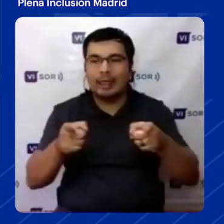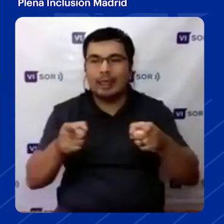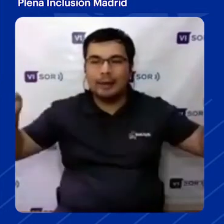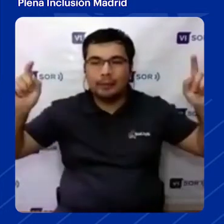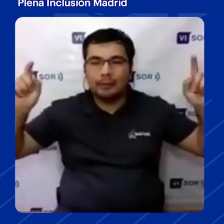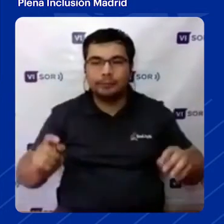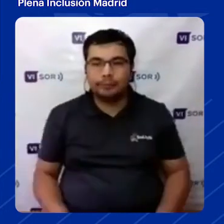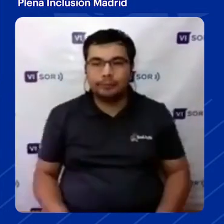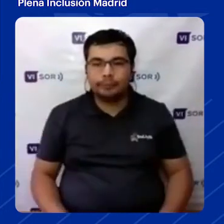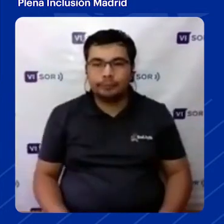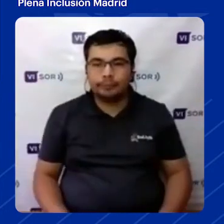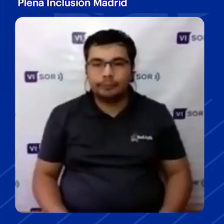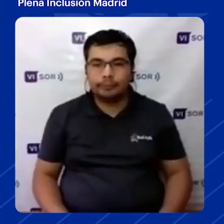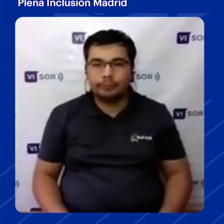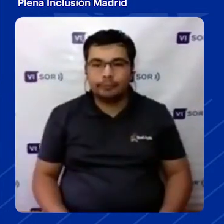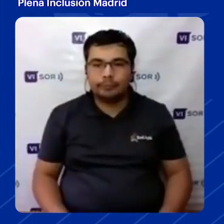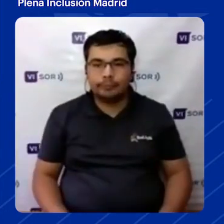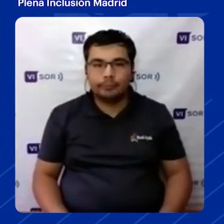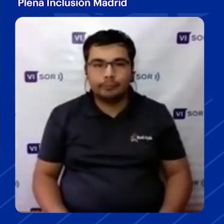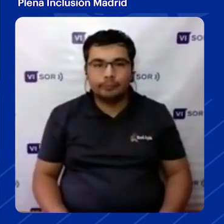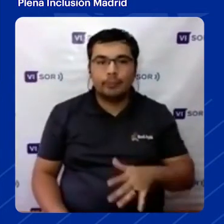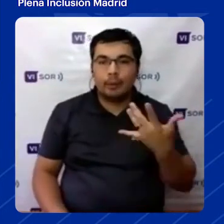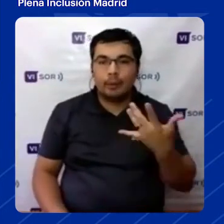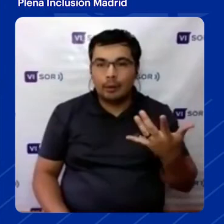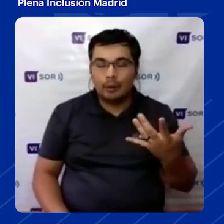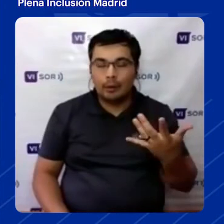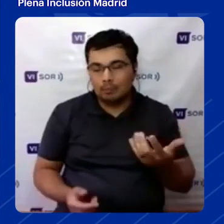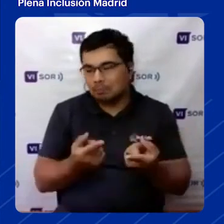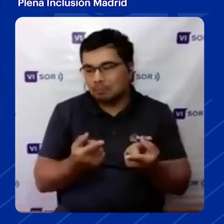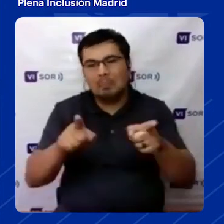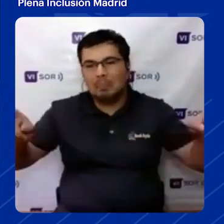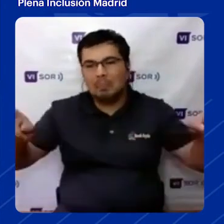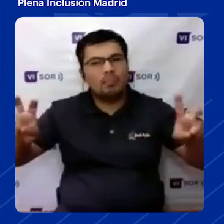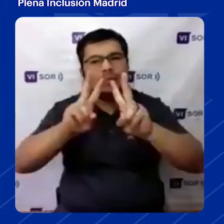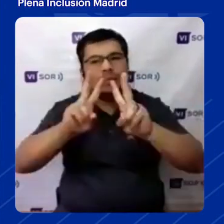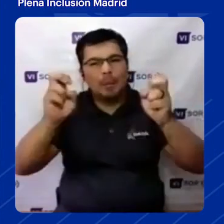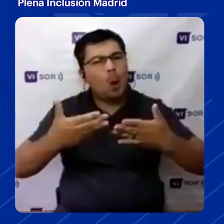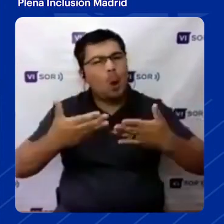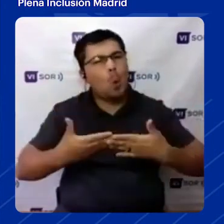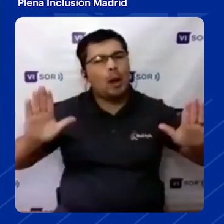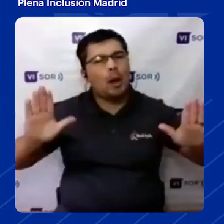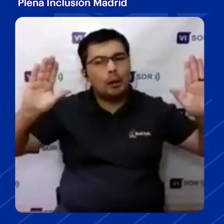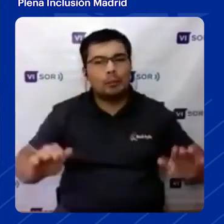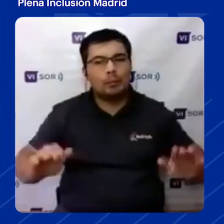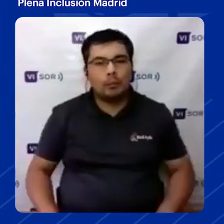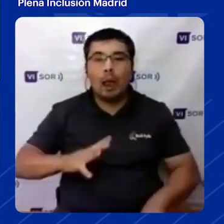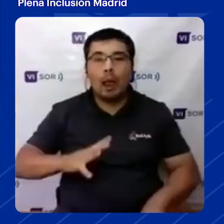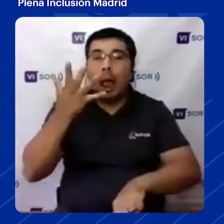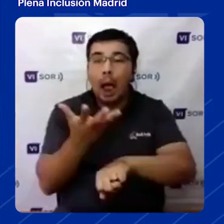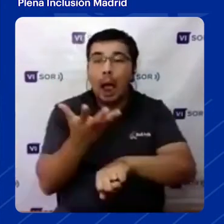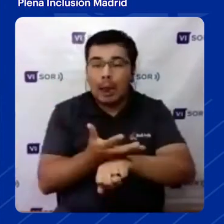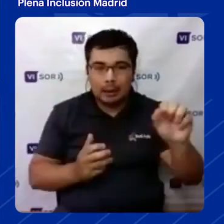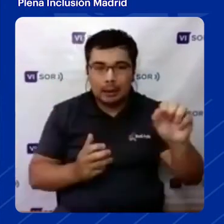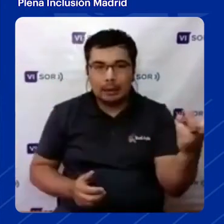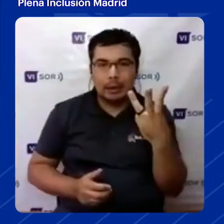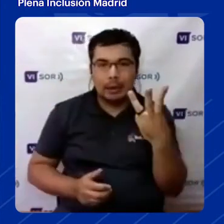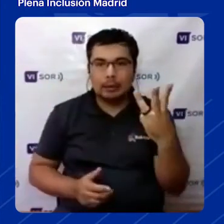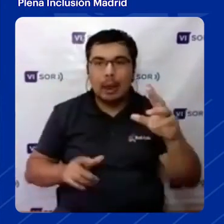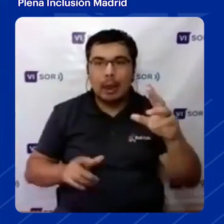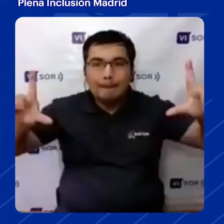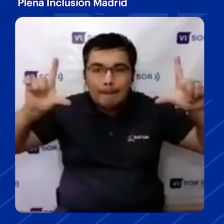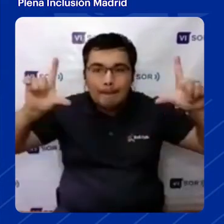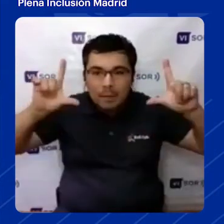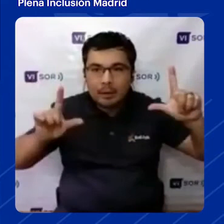muy variadas y que son de todo tipo que se puedan imaginar. Tenemos tres perfiles profesionales. La persona que adapta, el